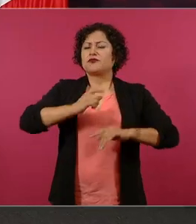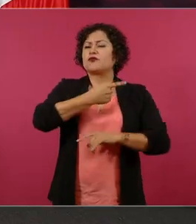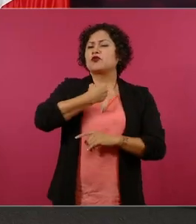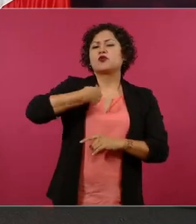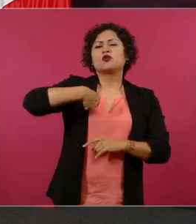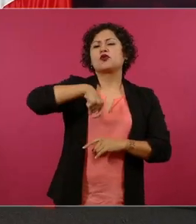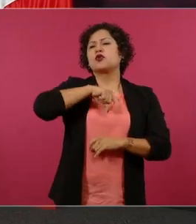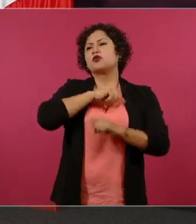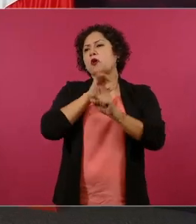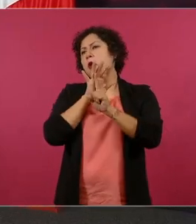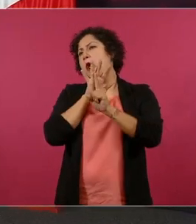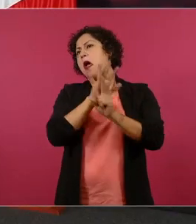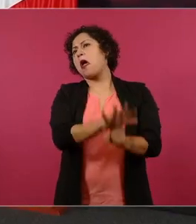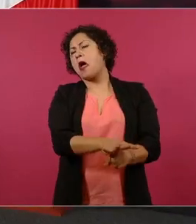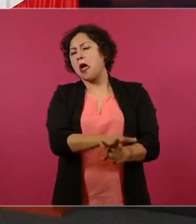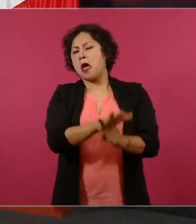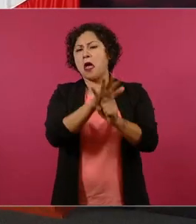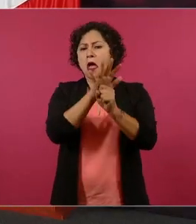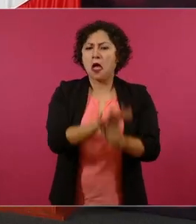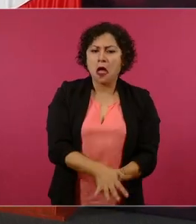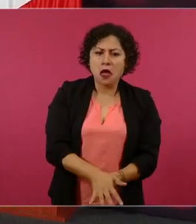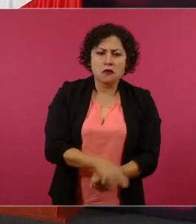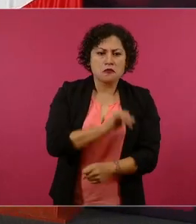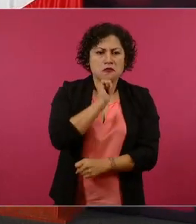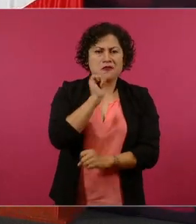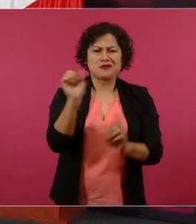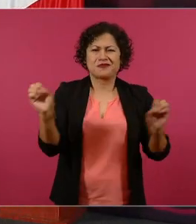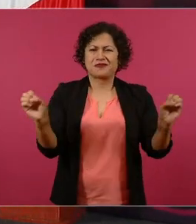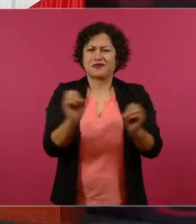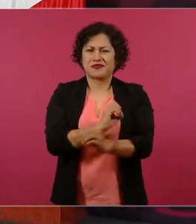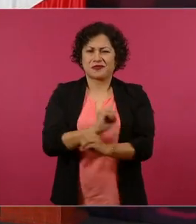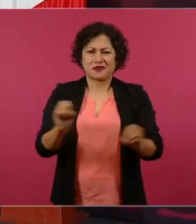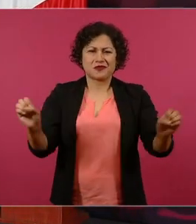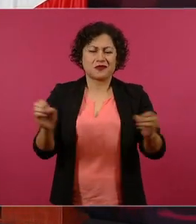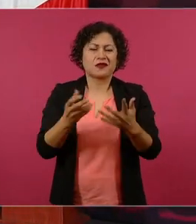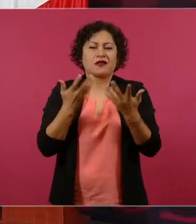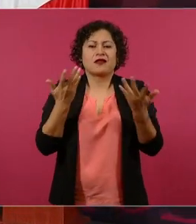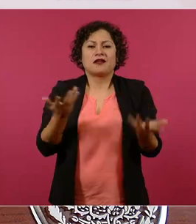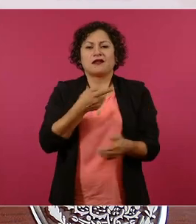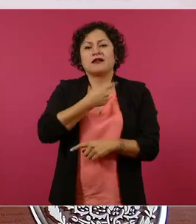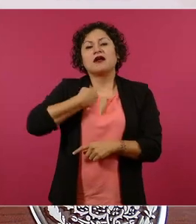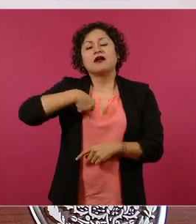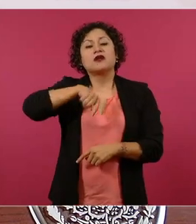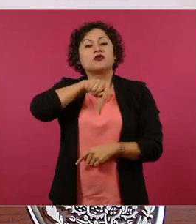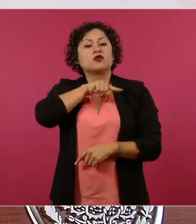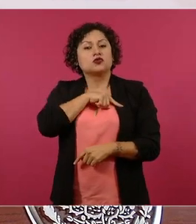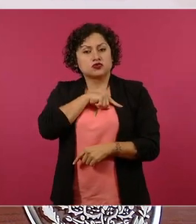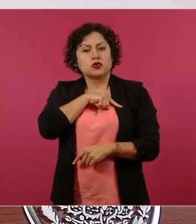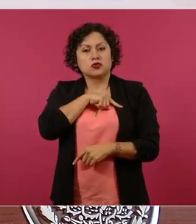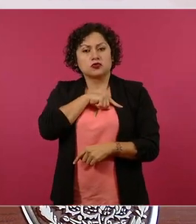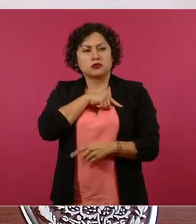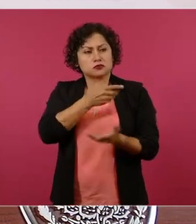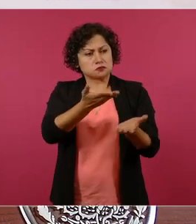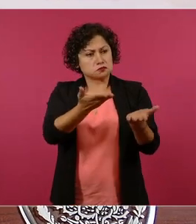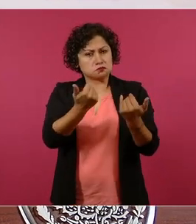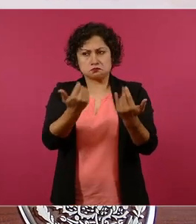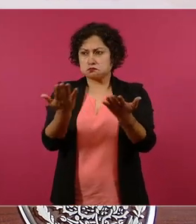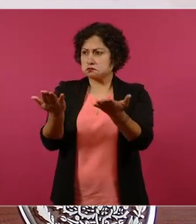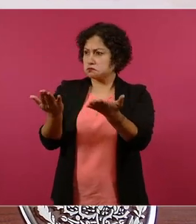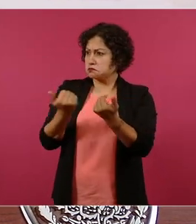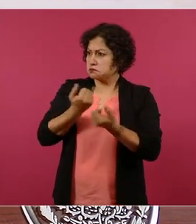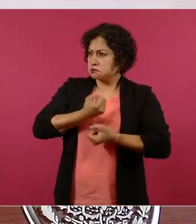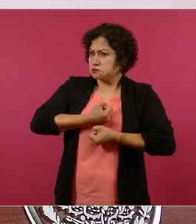somos represores nosotros estamos a favor de la libertad de expresión